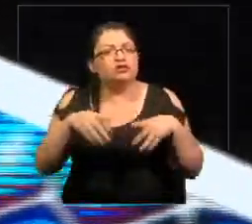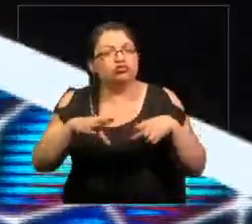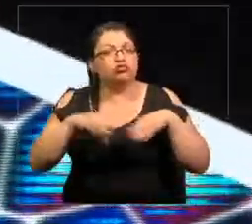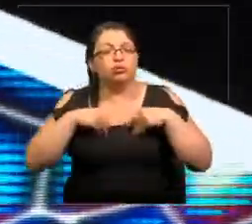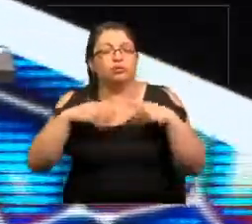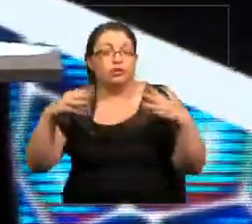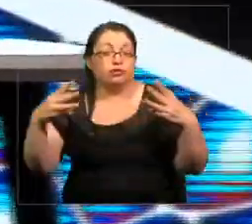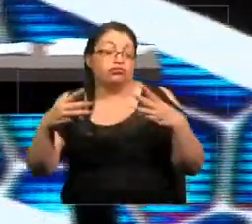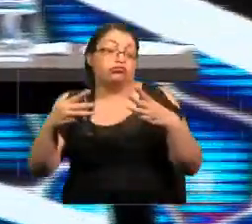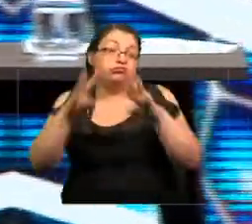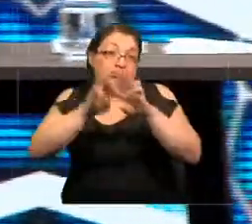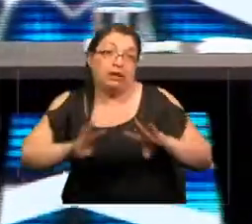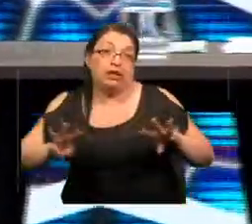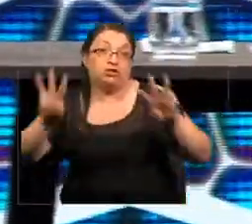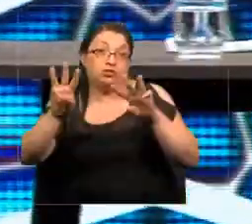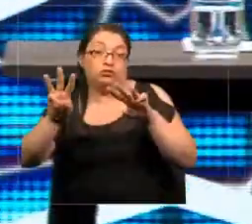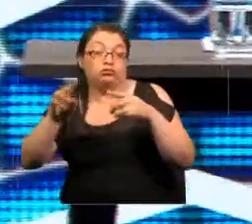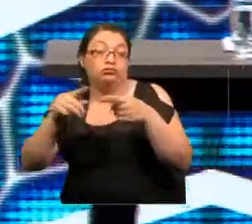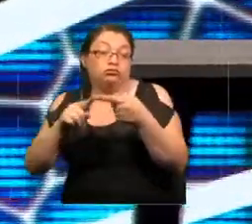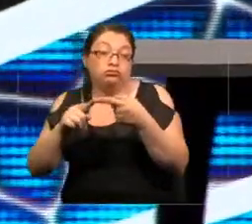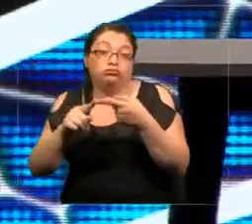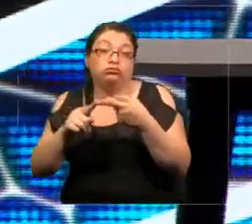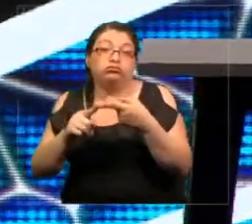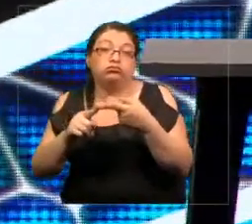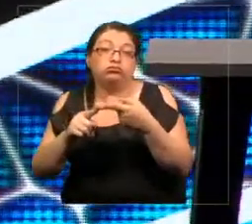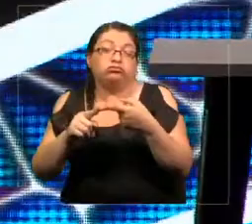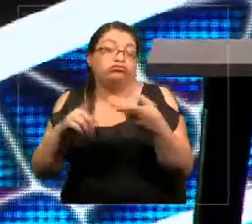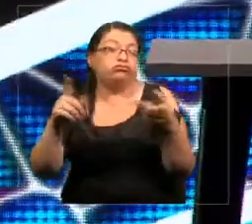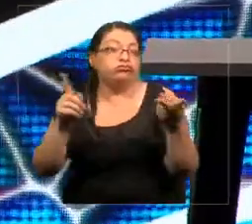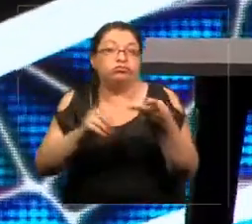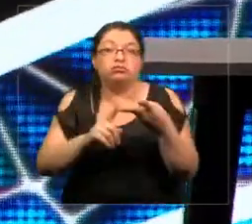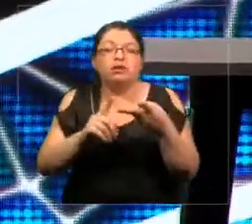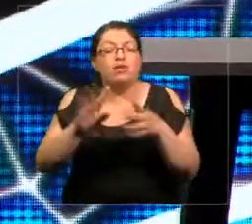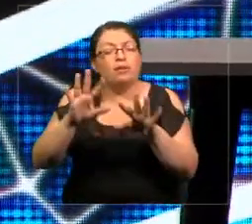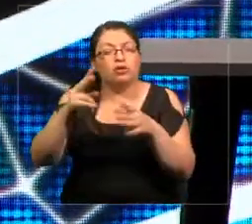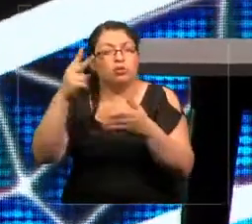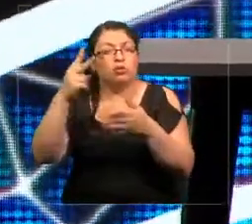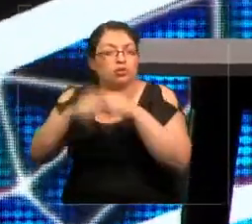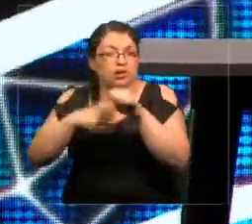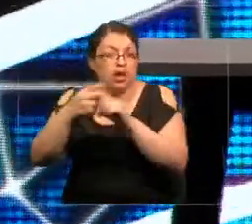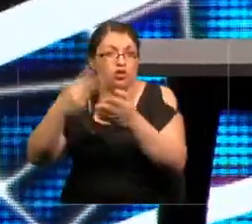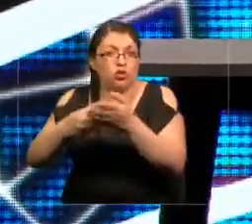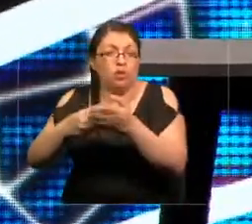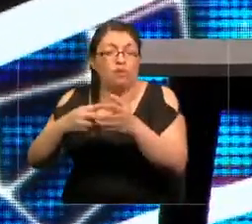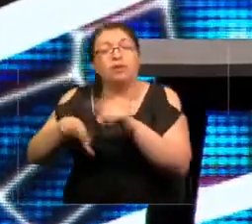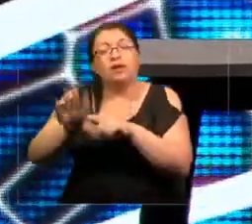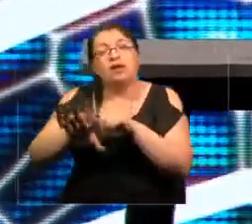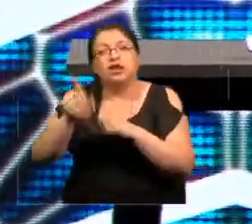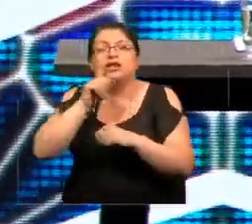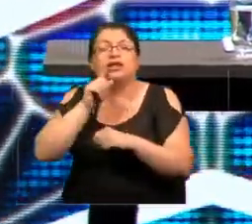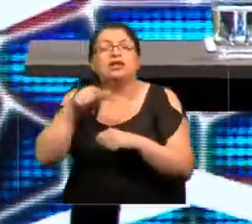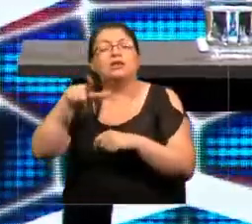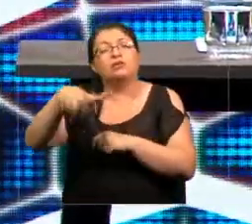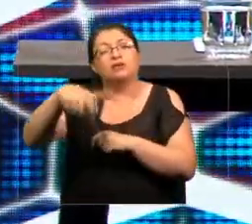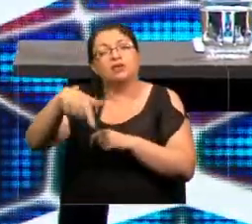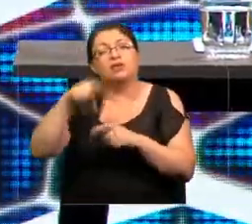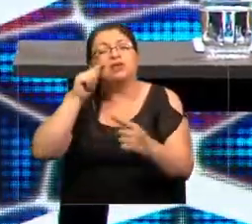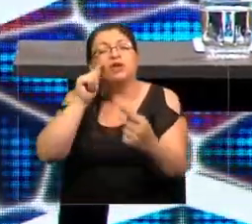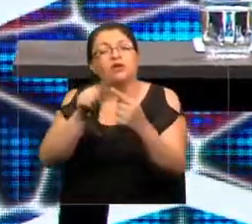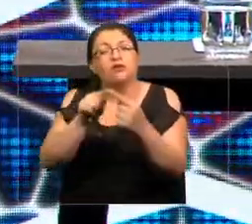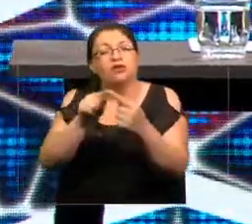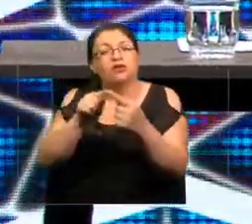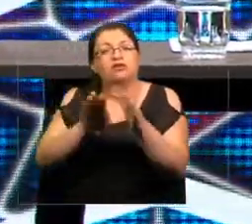unidas' tenemos desde el 2015 17 objetivos de desarrollo